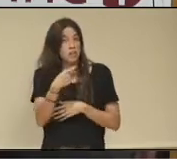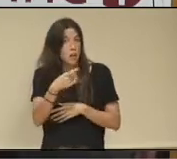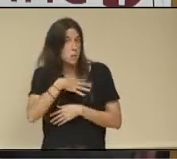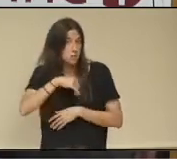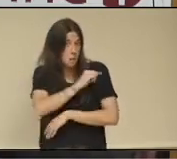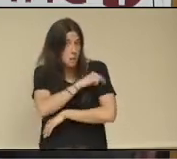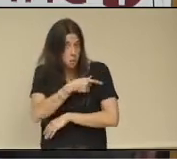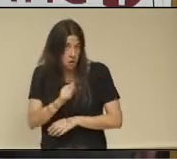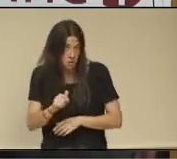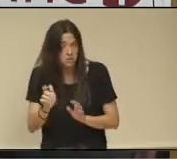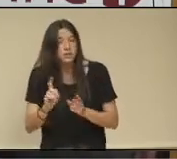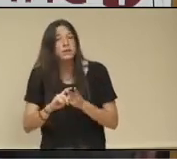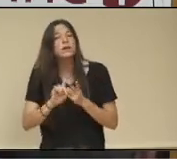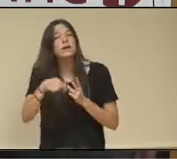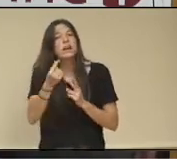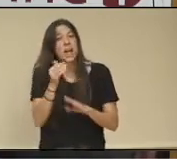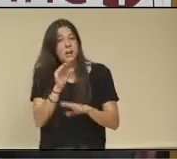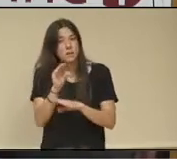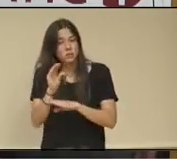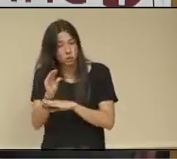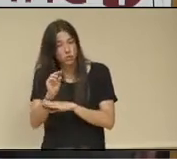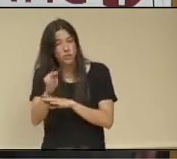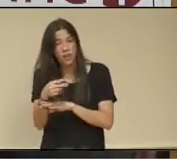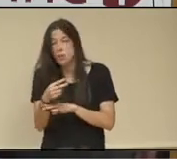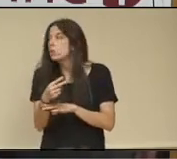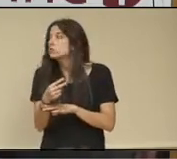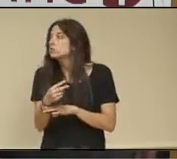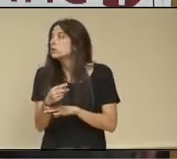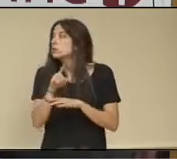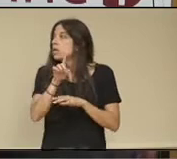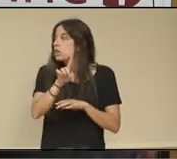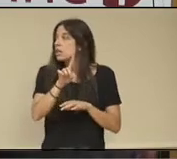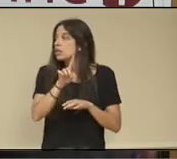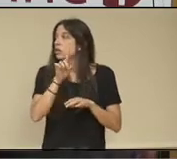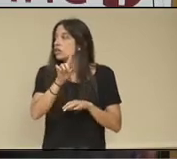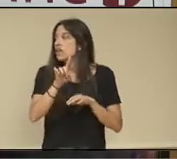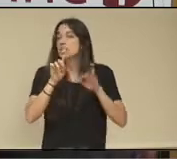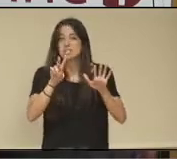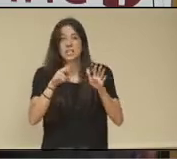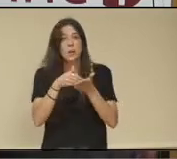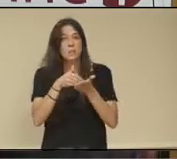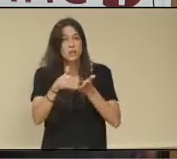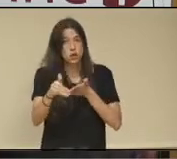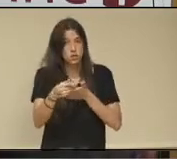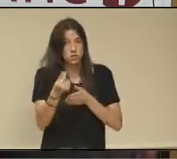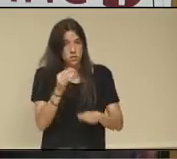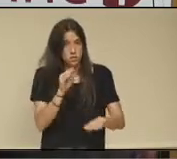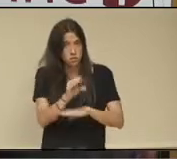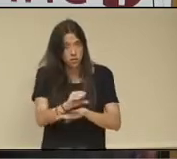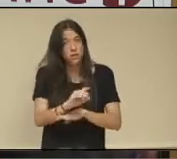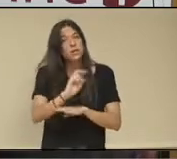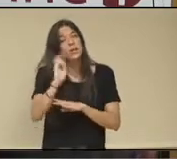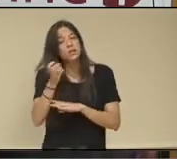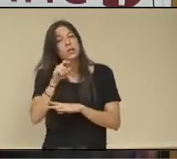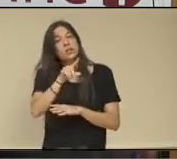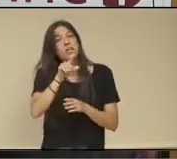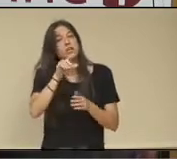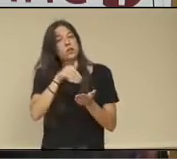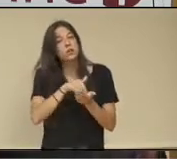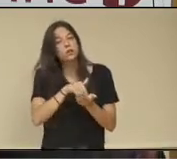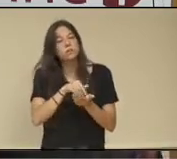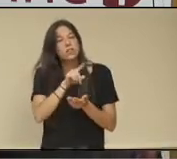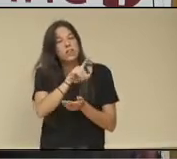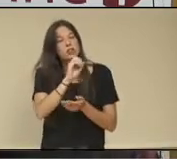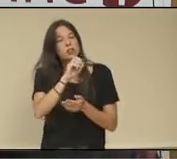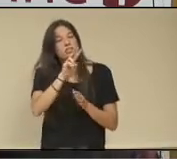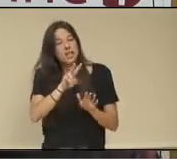la inversión en vacunas de tuberculosis ha sido 117 millones y aquí 107.000 millones. O sea,